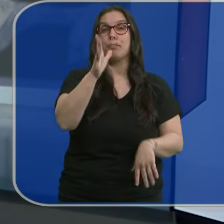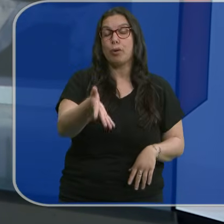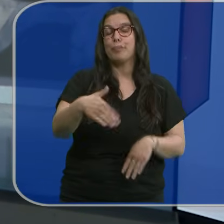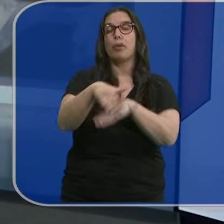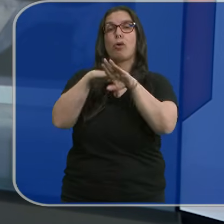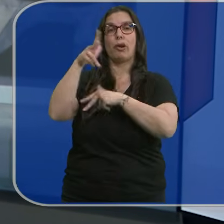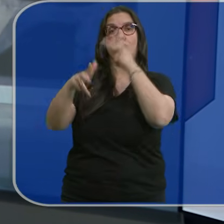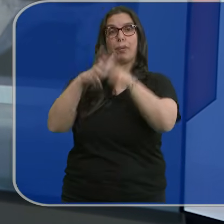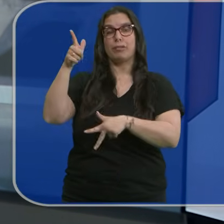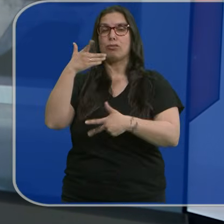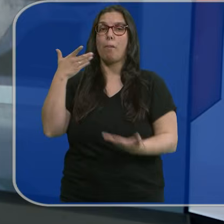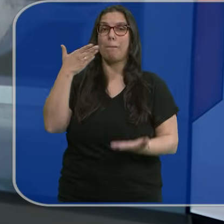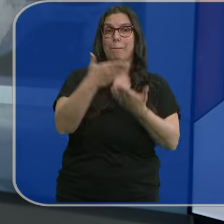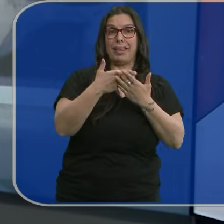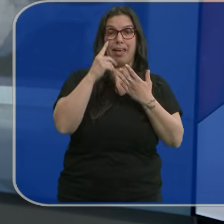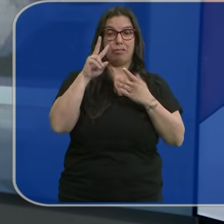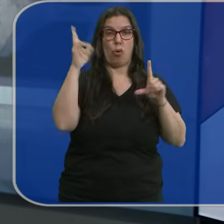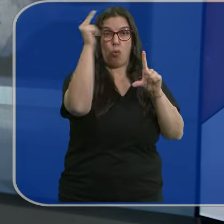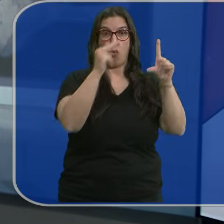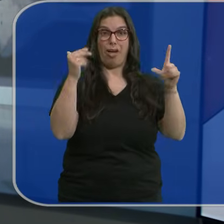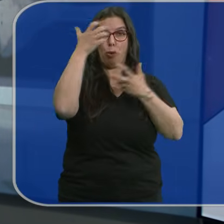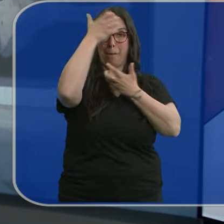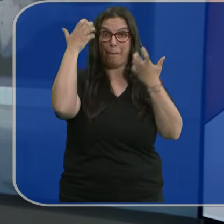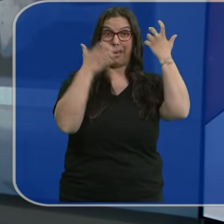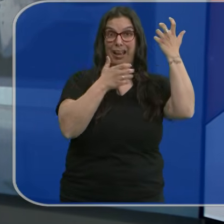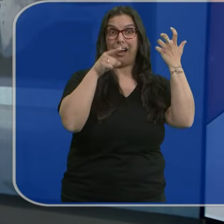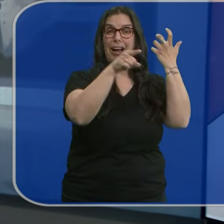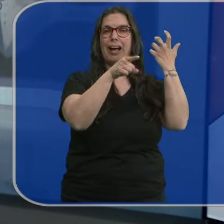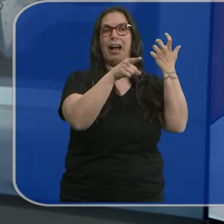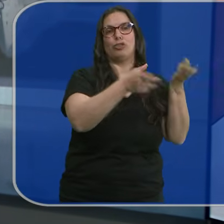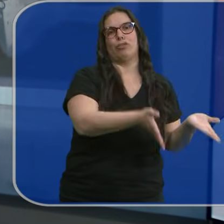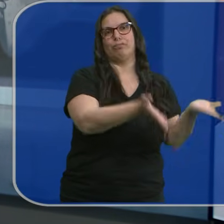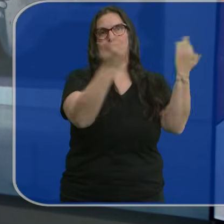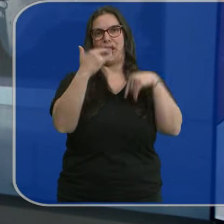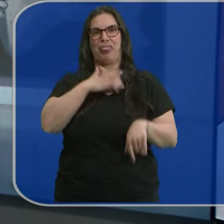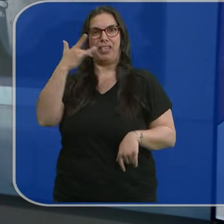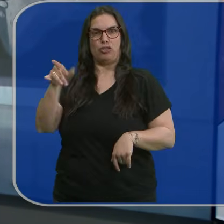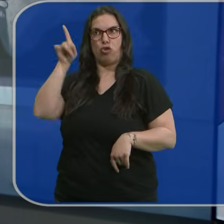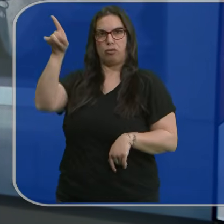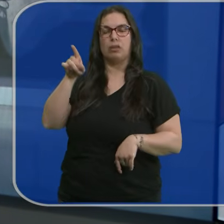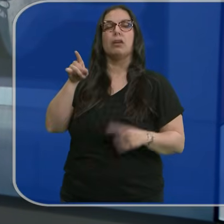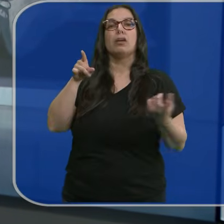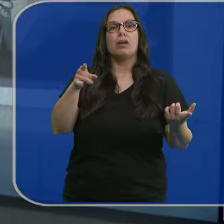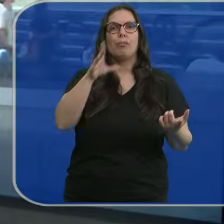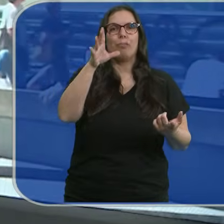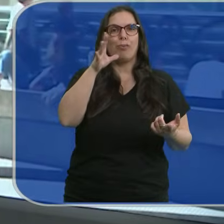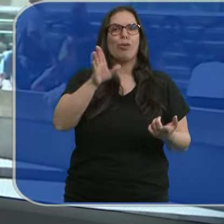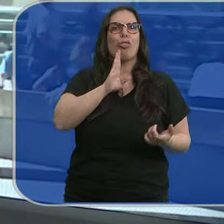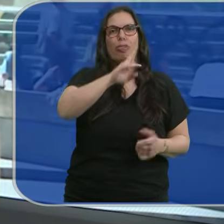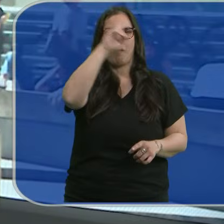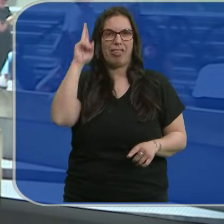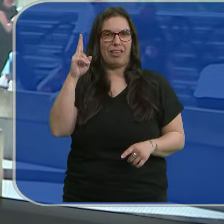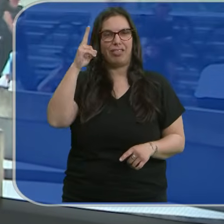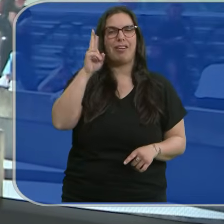petición del gobierno vasco de la cesión del Guernica. La obra de Pablo Picasso lleva 30 años siendo el mayor atractivo del Reina Sofía en Madrid. Diego